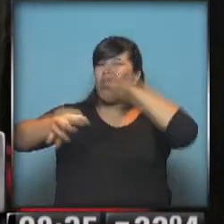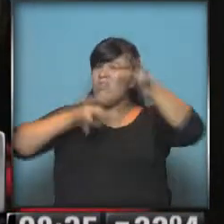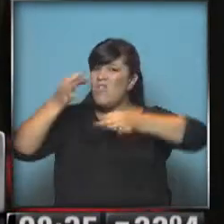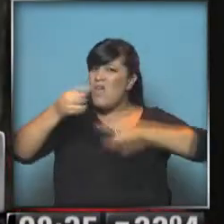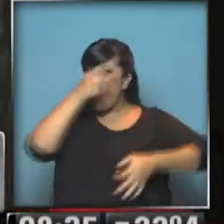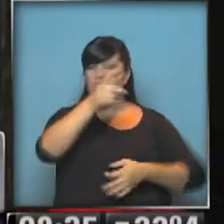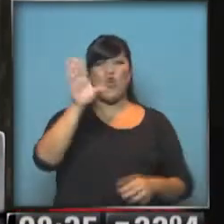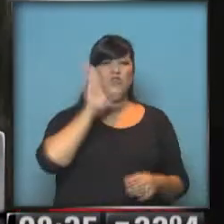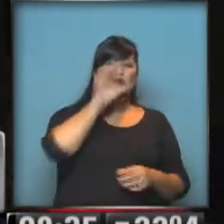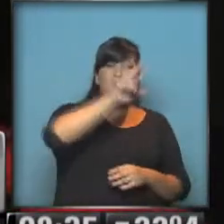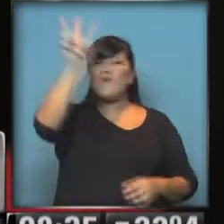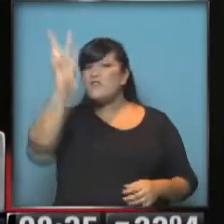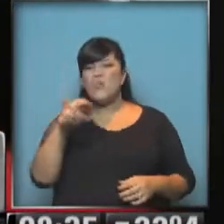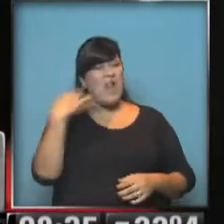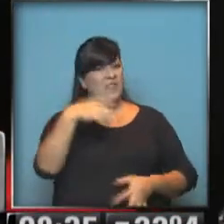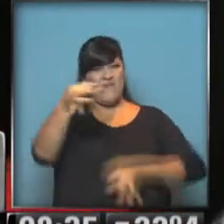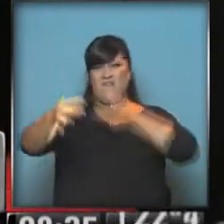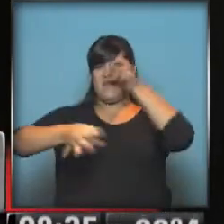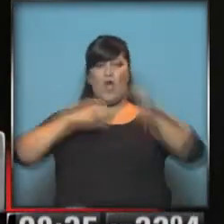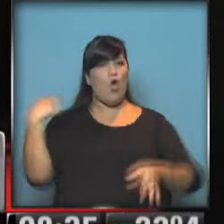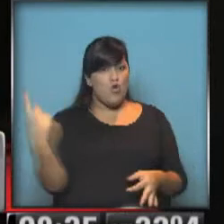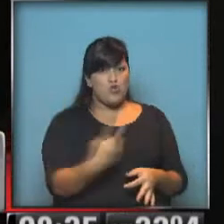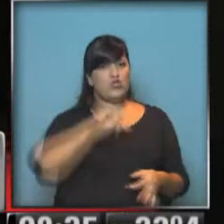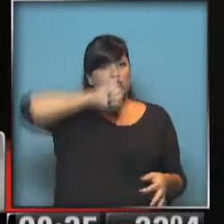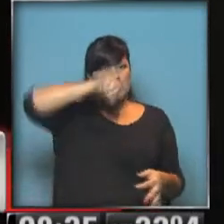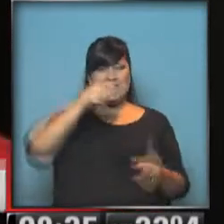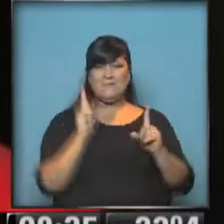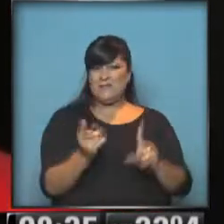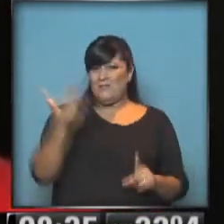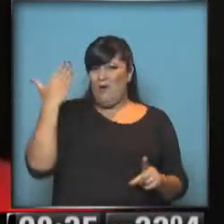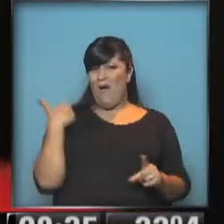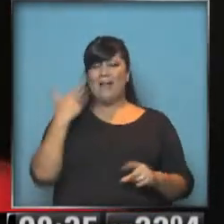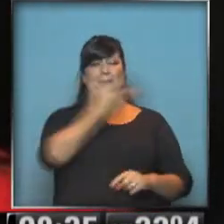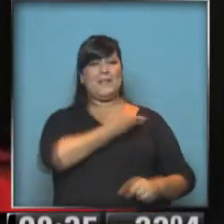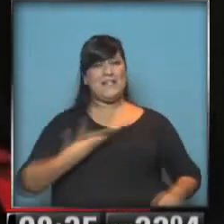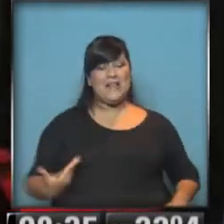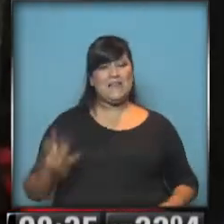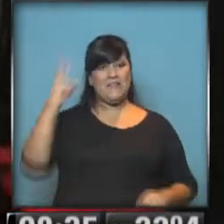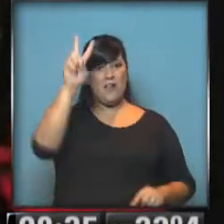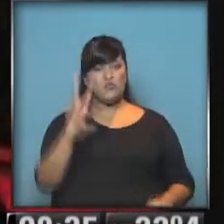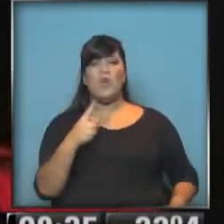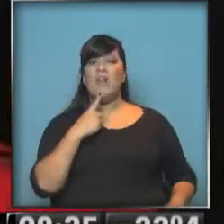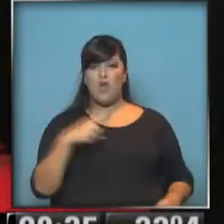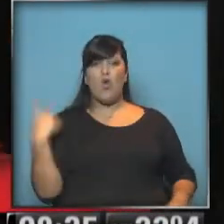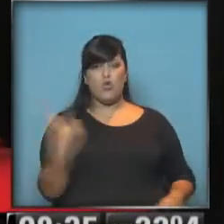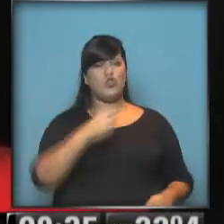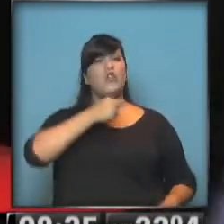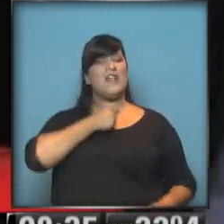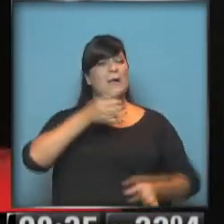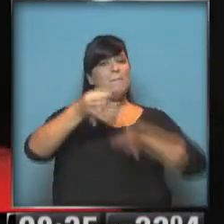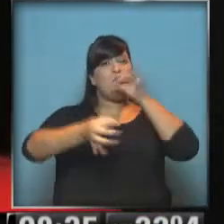Estados Unidos y Venezuela. Nosotros estamos dispuestos, como lo ha dicho el presidente Nicolás Maduro, estamos dispuestos al diálogo, pero